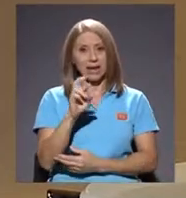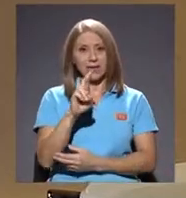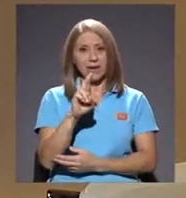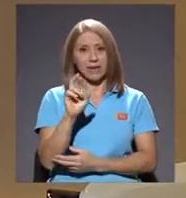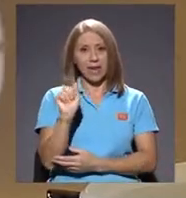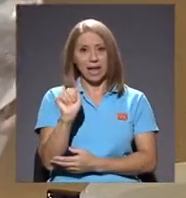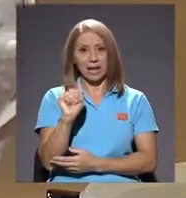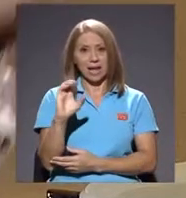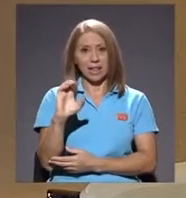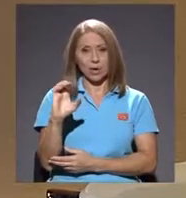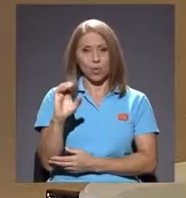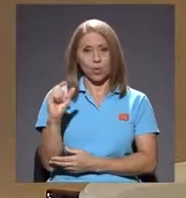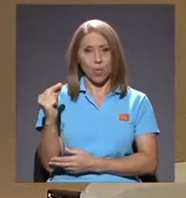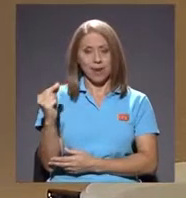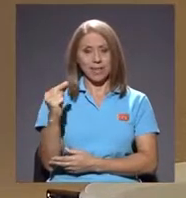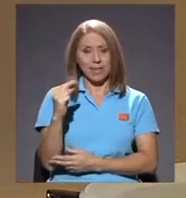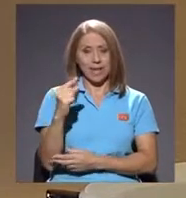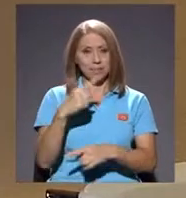inicio